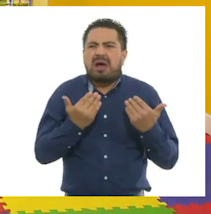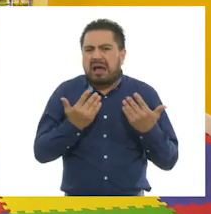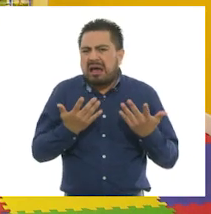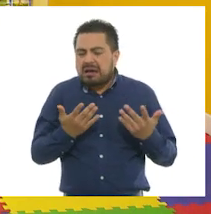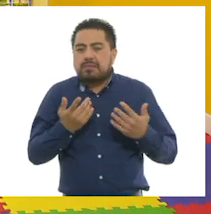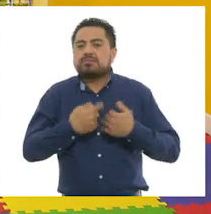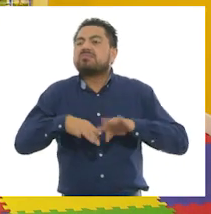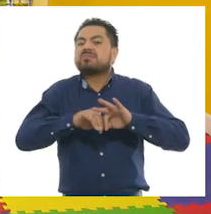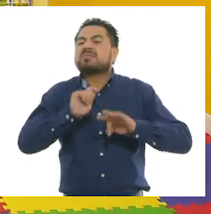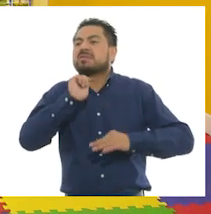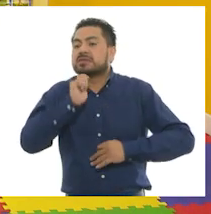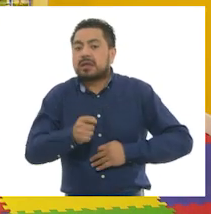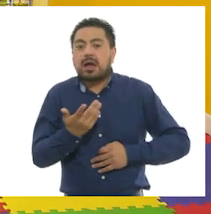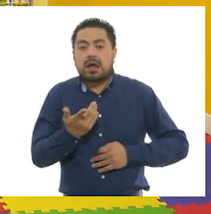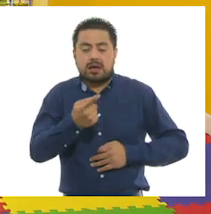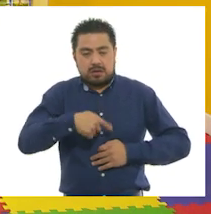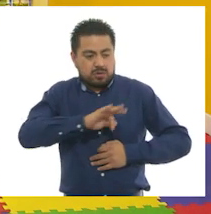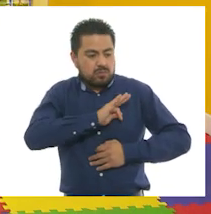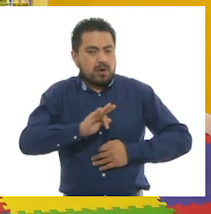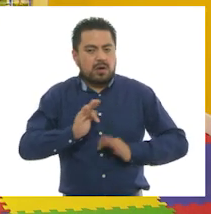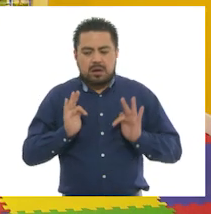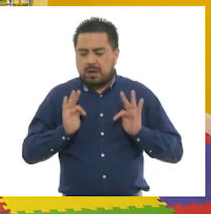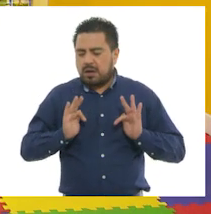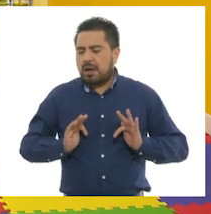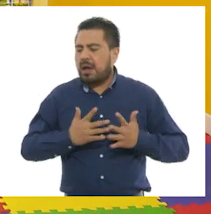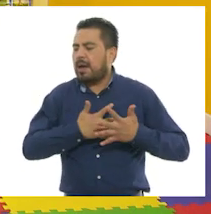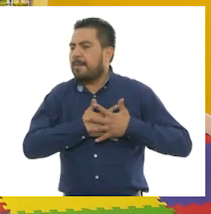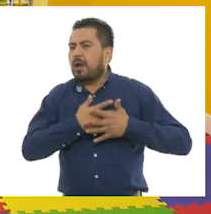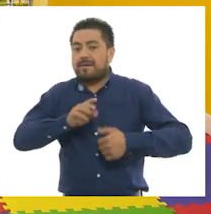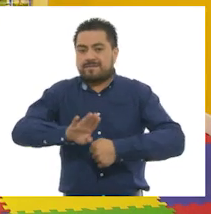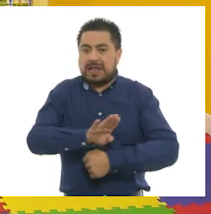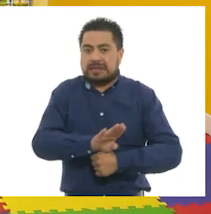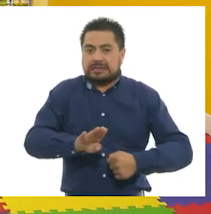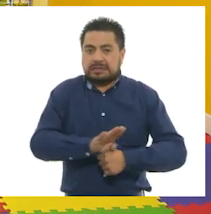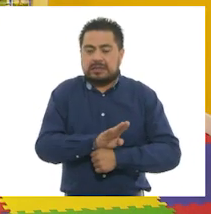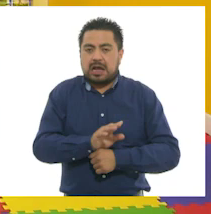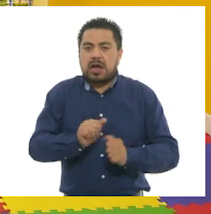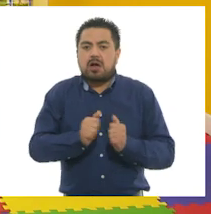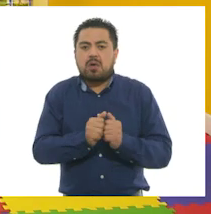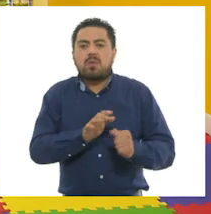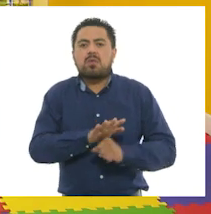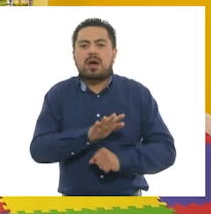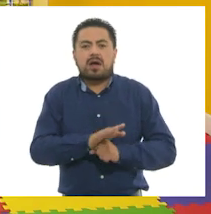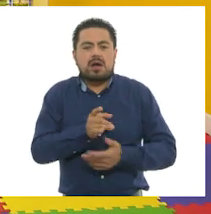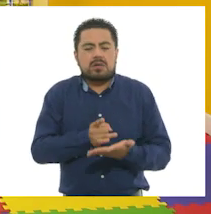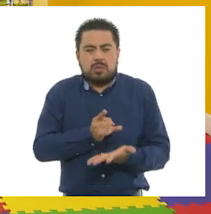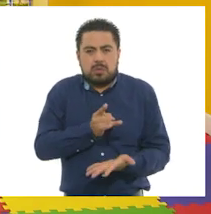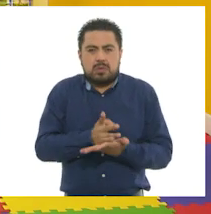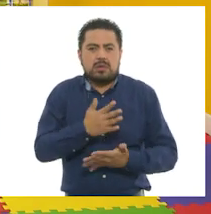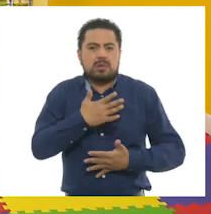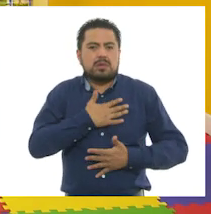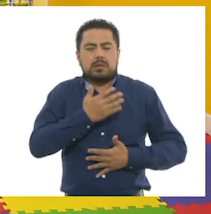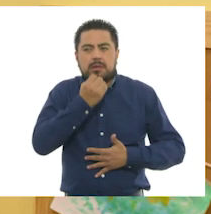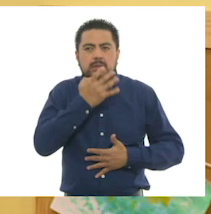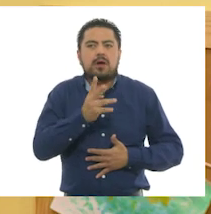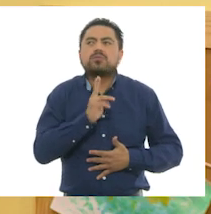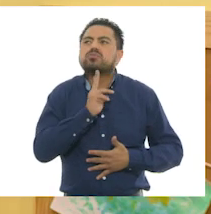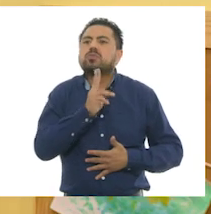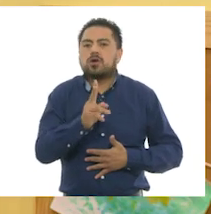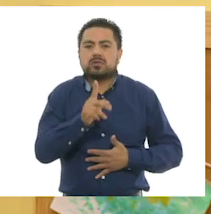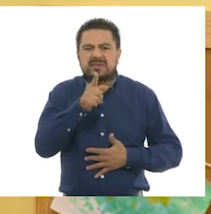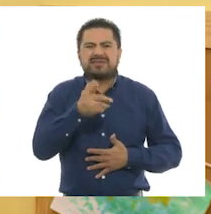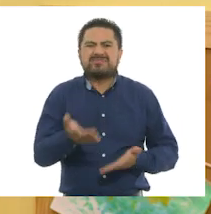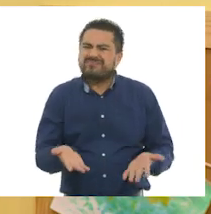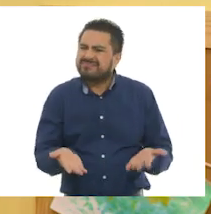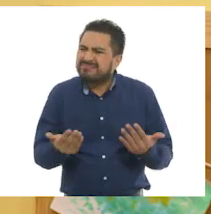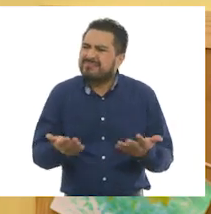lo importante es proveer tranquilidad, amor, bienestar a través de nuestra única y maravillosa voz. Anímense